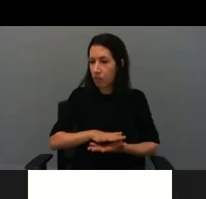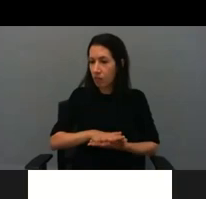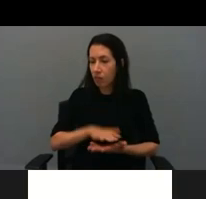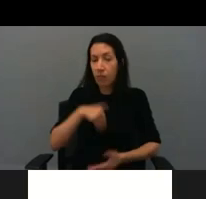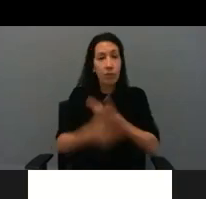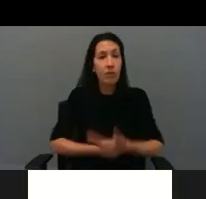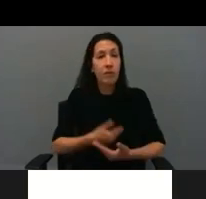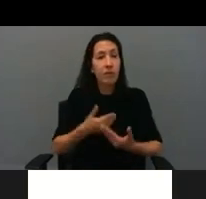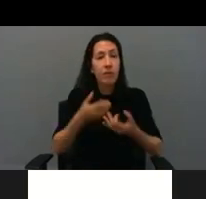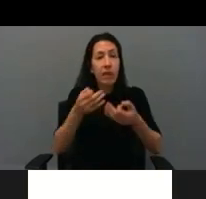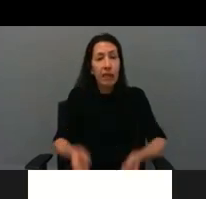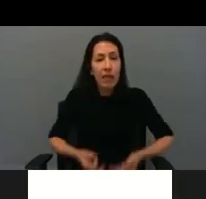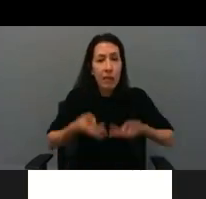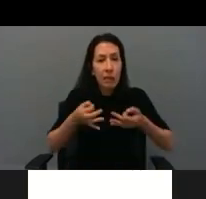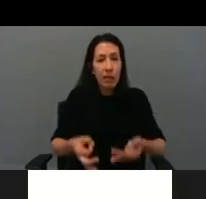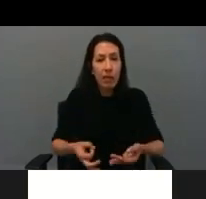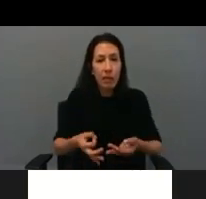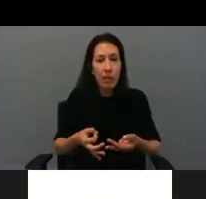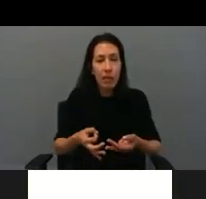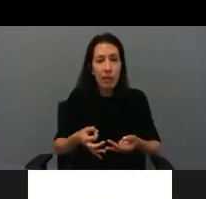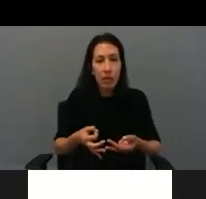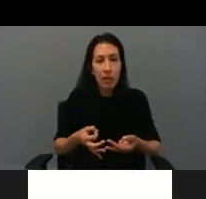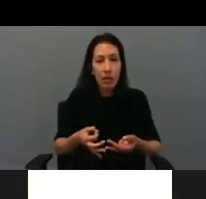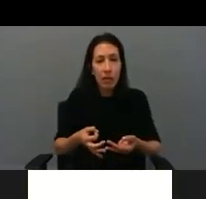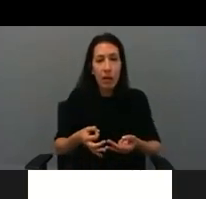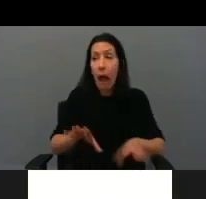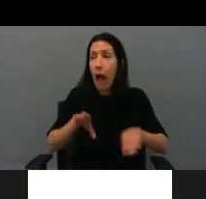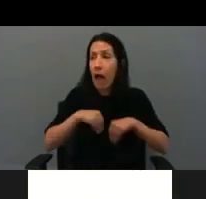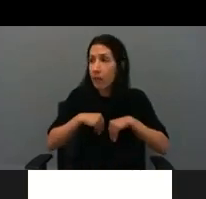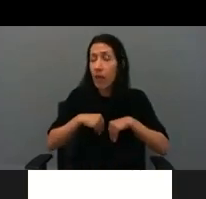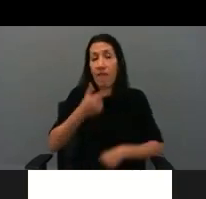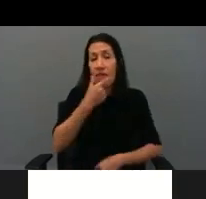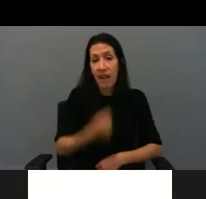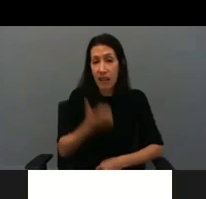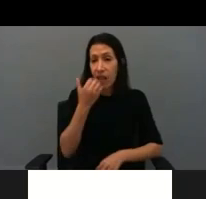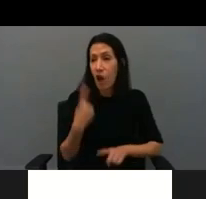siempre ha sido, se conforma rápidamente si algo no le sale.